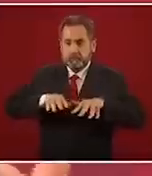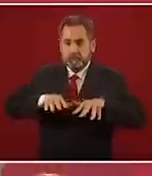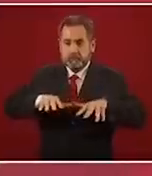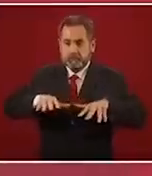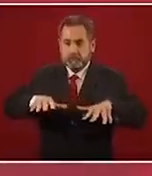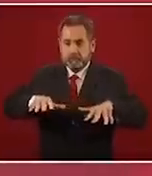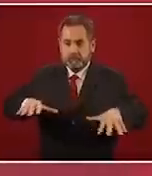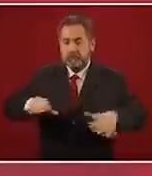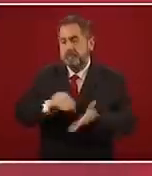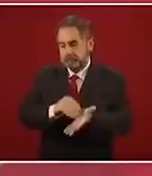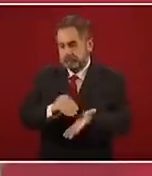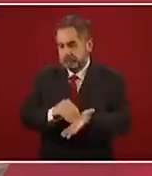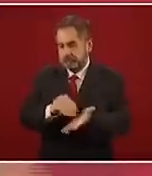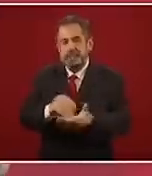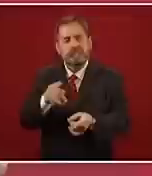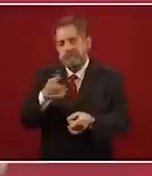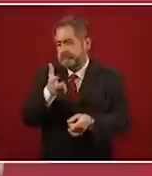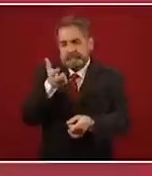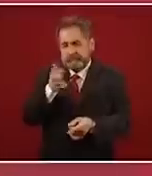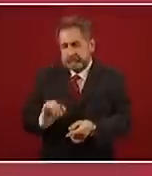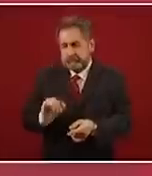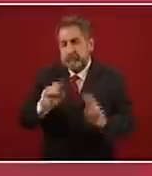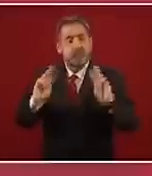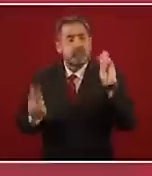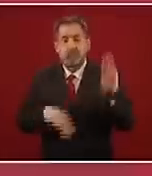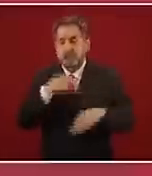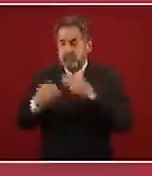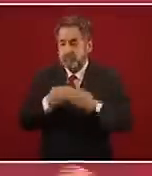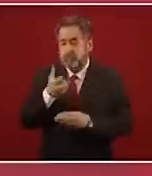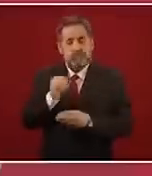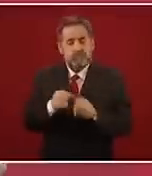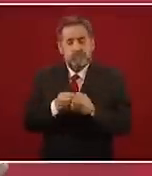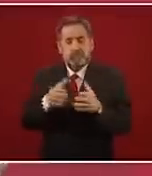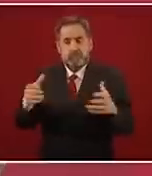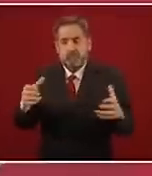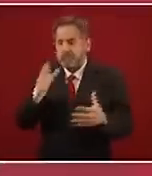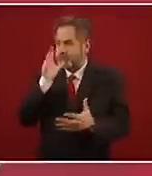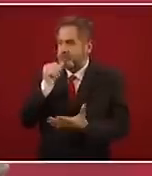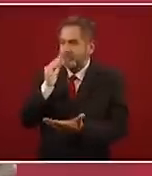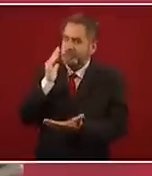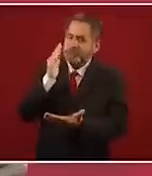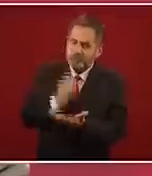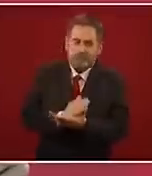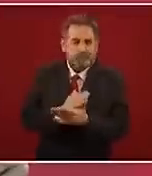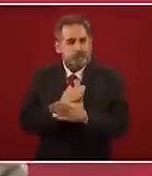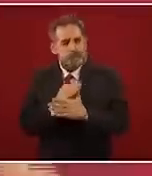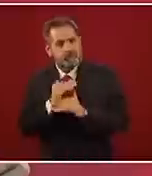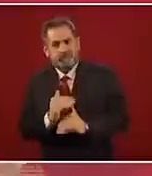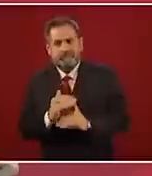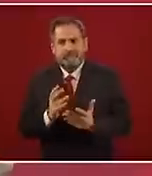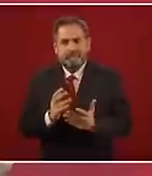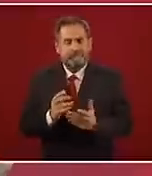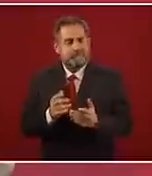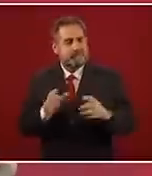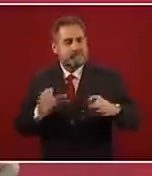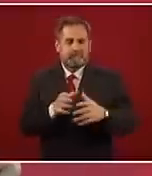es esperable. Va a seguir creciendo en todo el mundo. No hay ningún mecanismo por el que se pueda